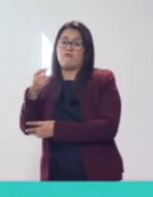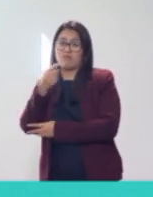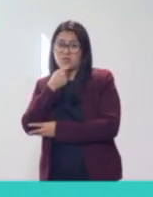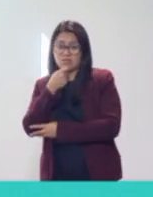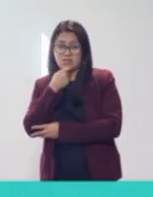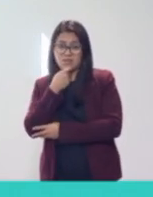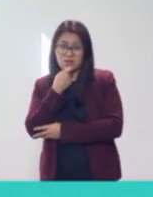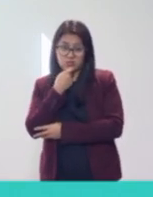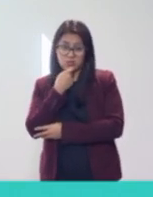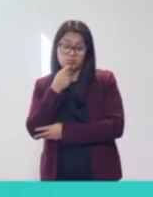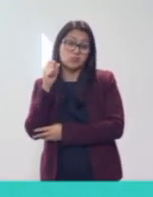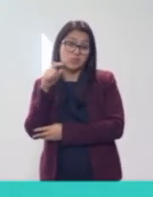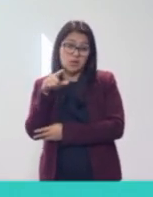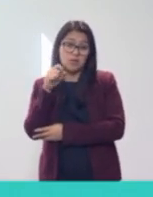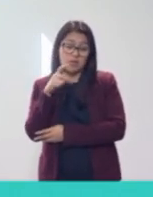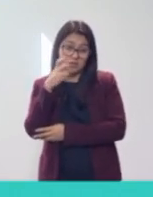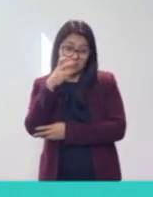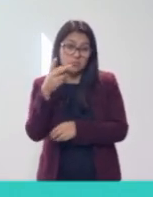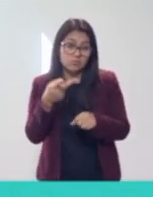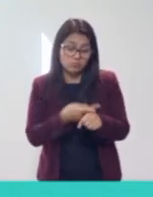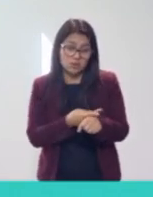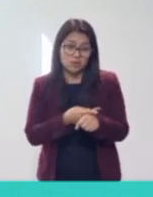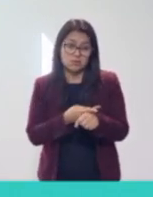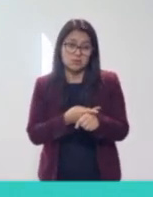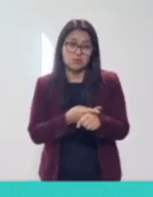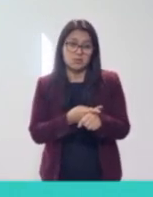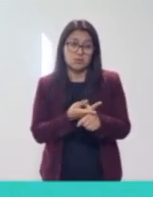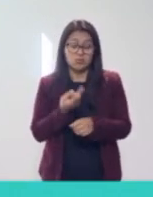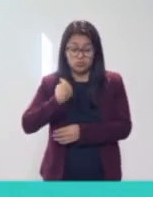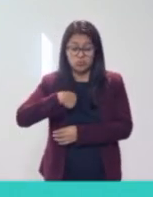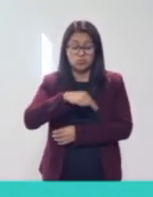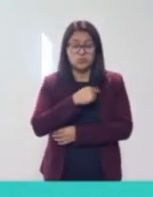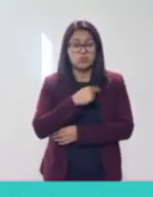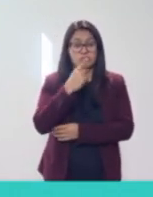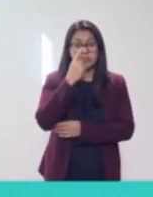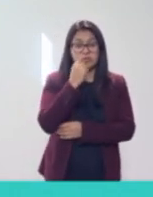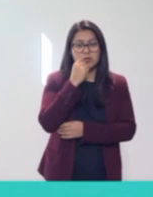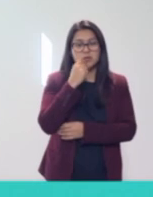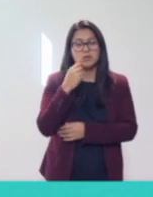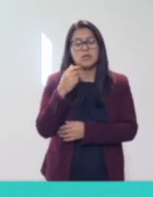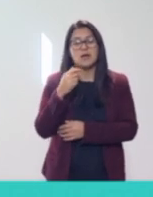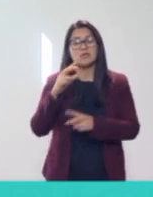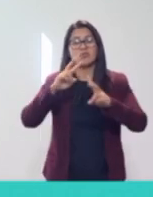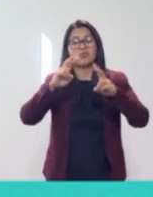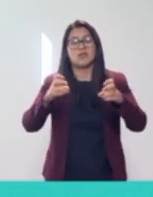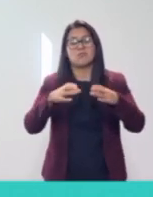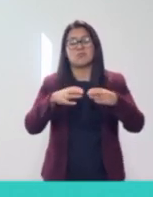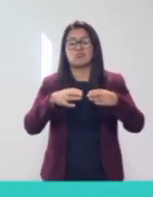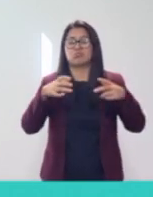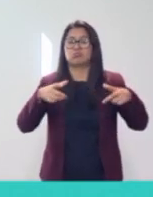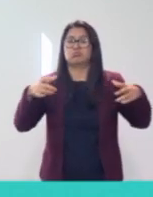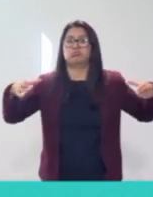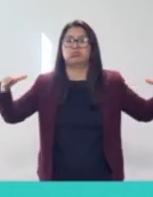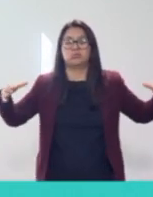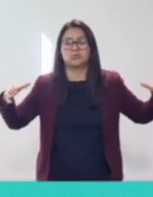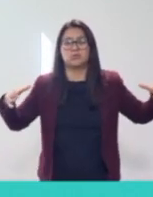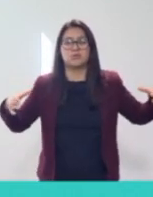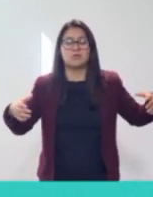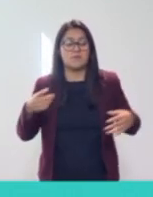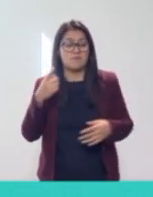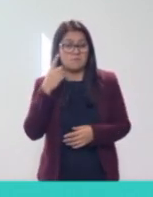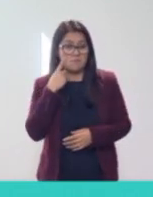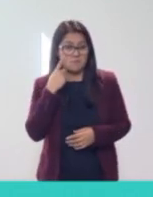el esquema de seguridad es un esquema multidimensional es un esquema que implica en primer